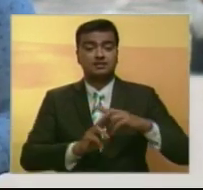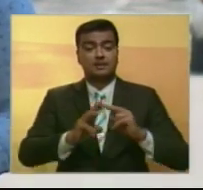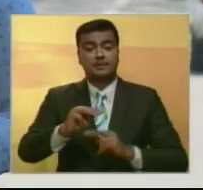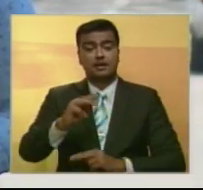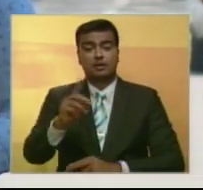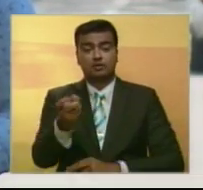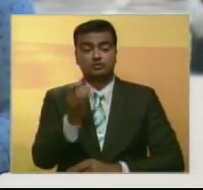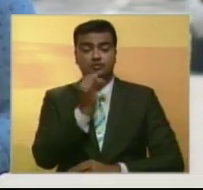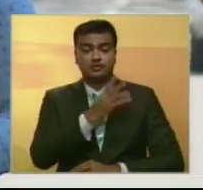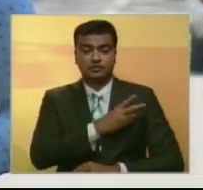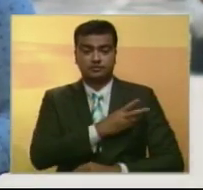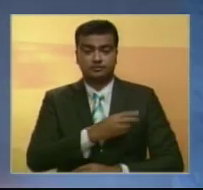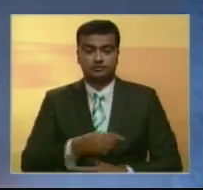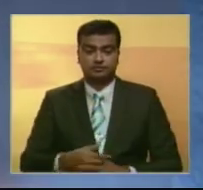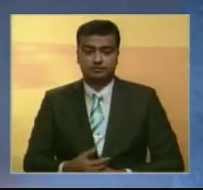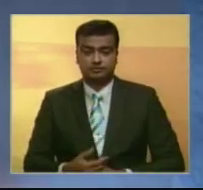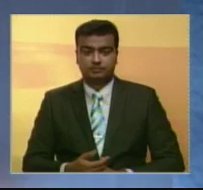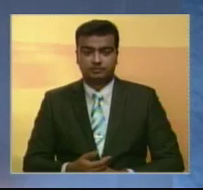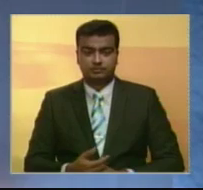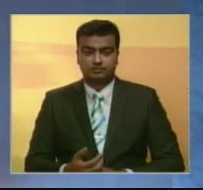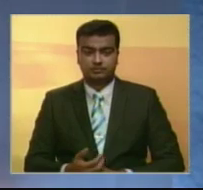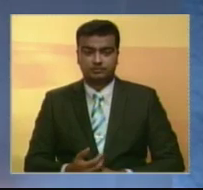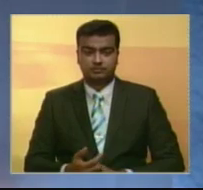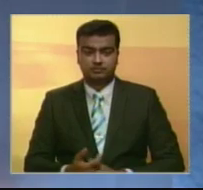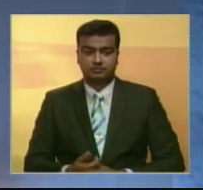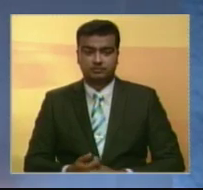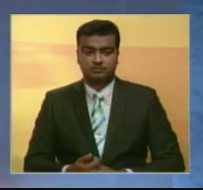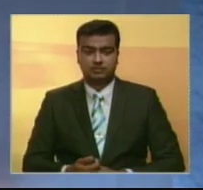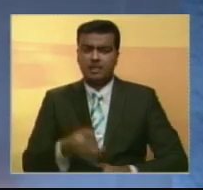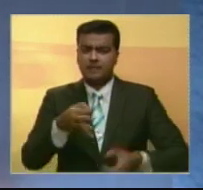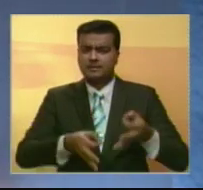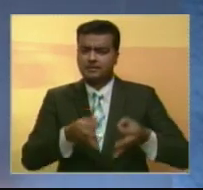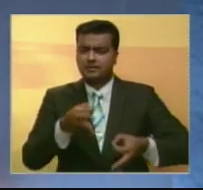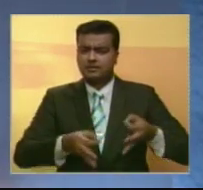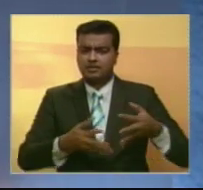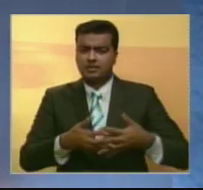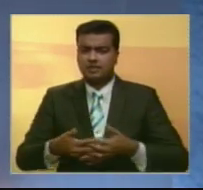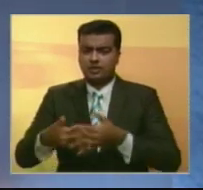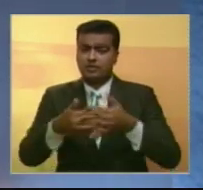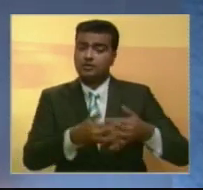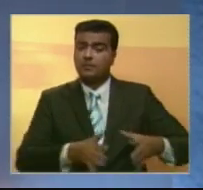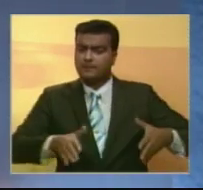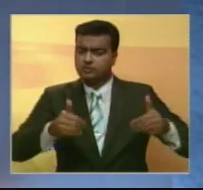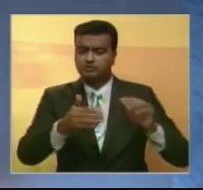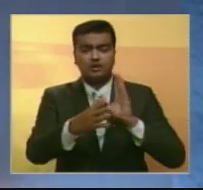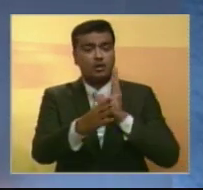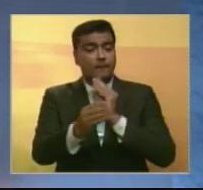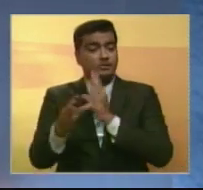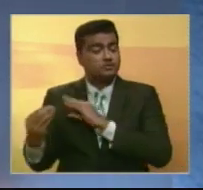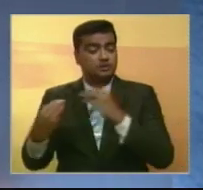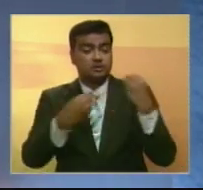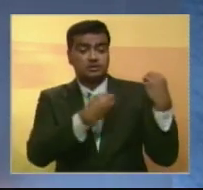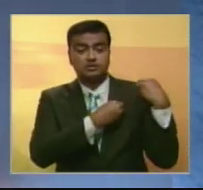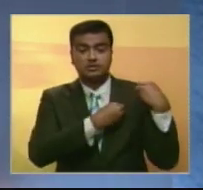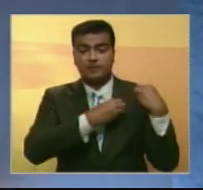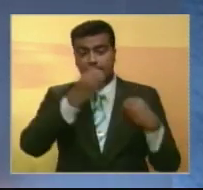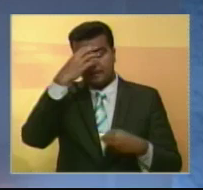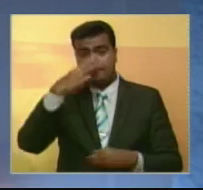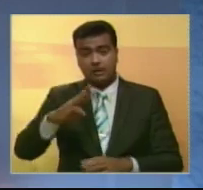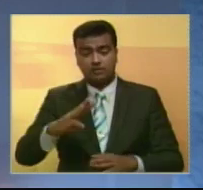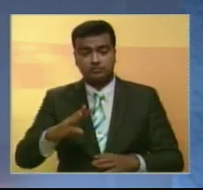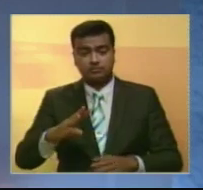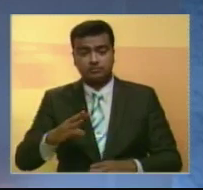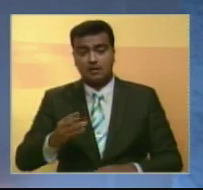Glot, Noticiero Venevisión. El Departamento de Justicia de Estados Unidos comenzó las conversaciones con las autoridades mexicanas para lograr